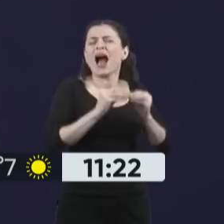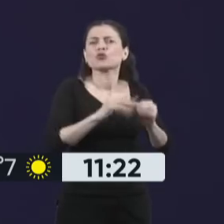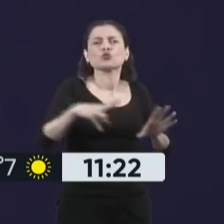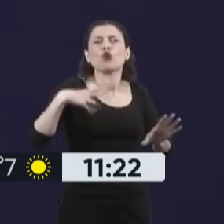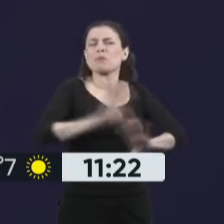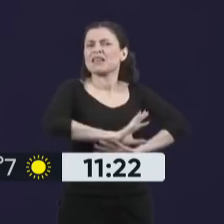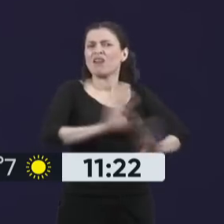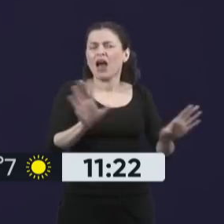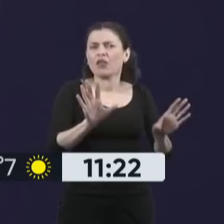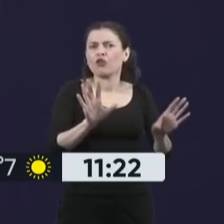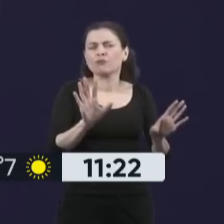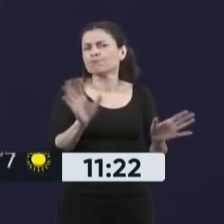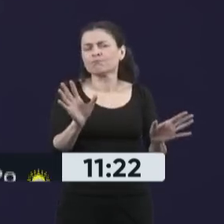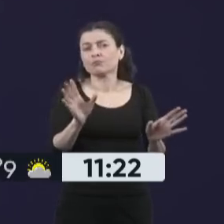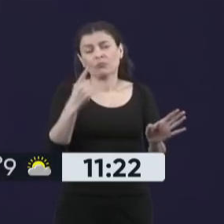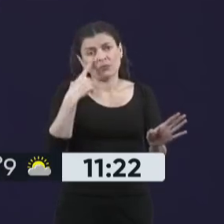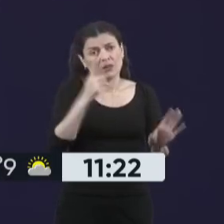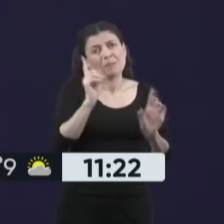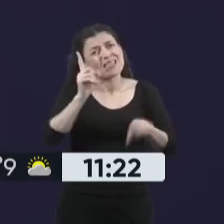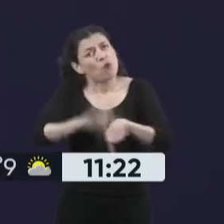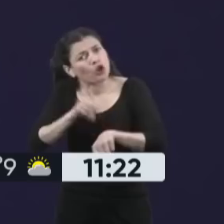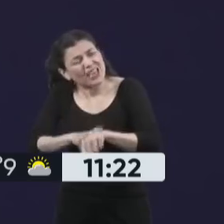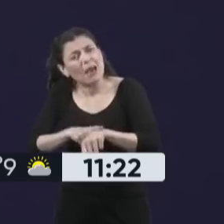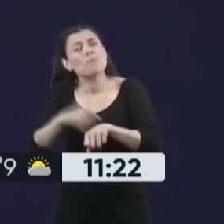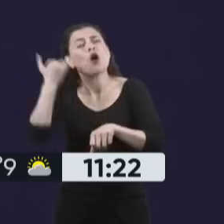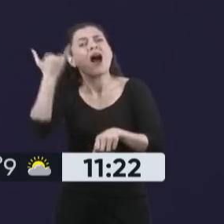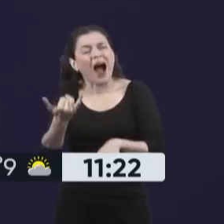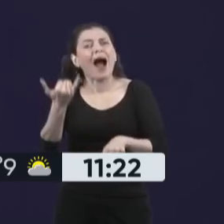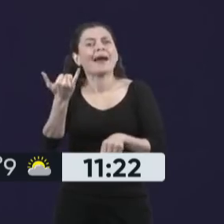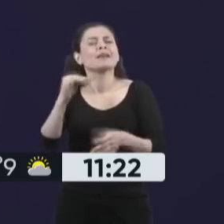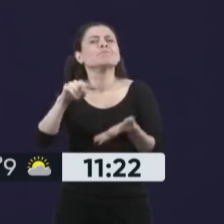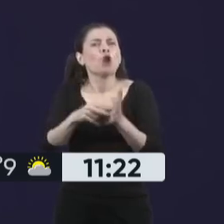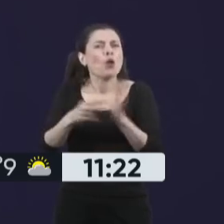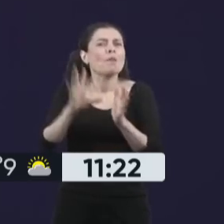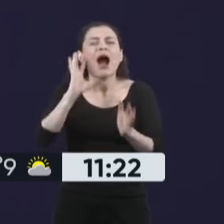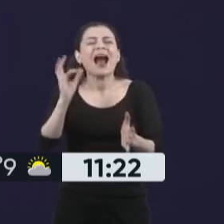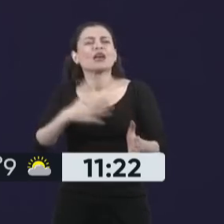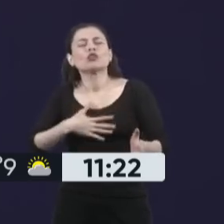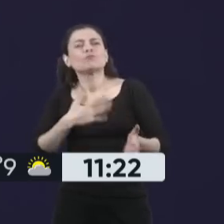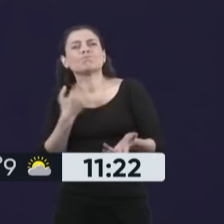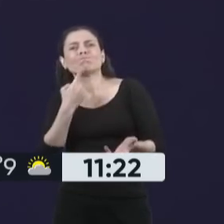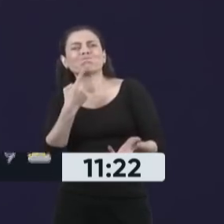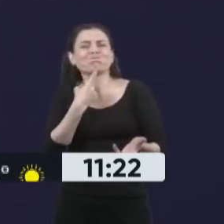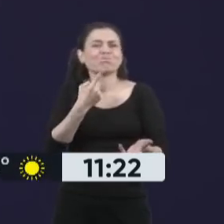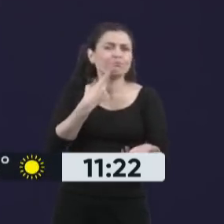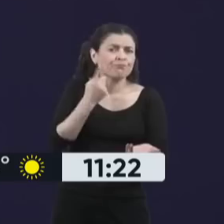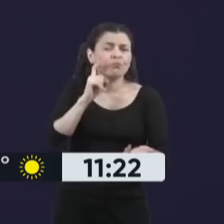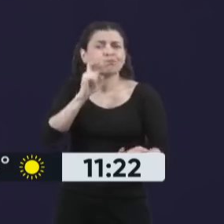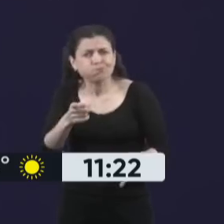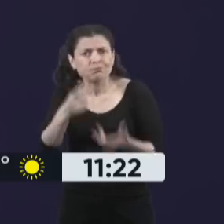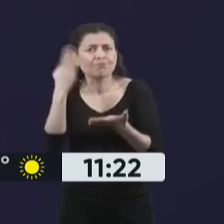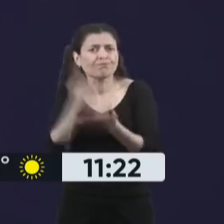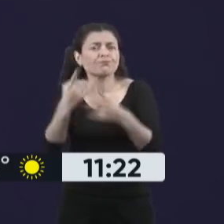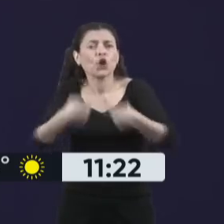no exonera del resto de los supuestos pecados o delitos, o como lo